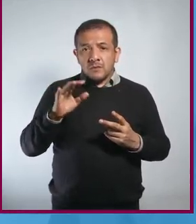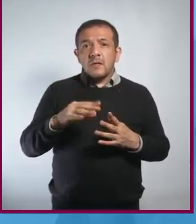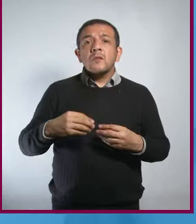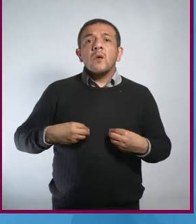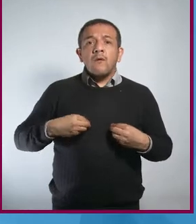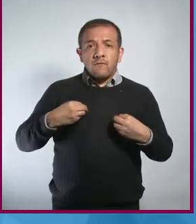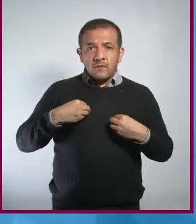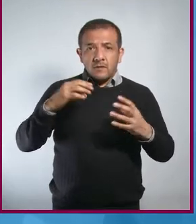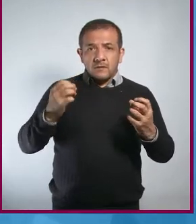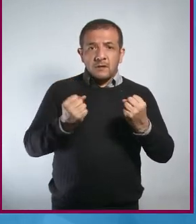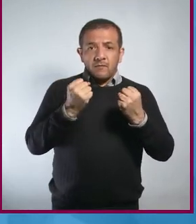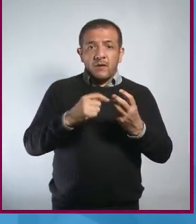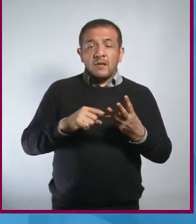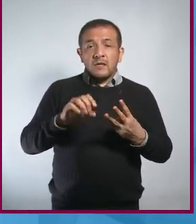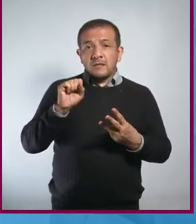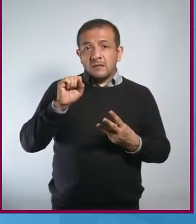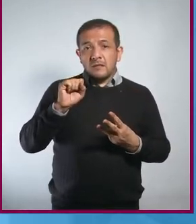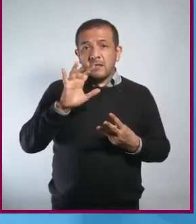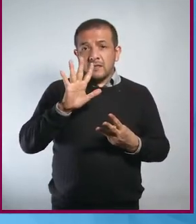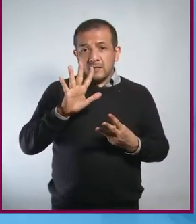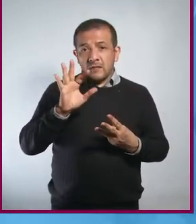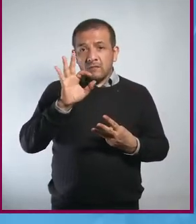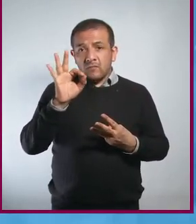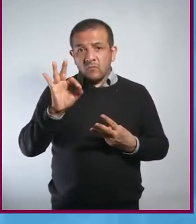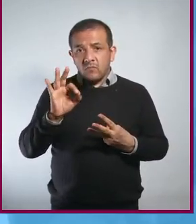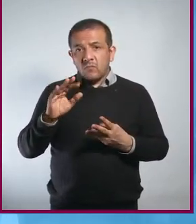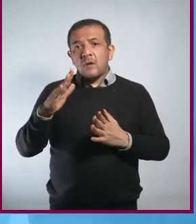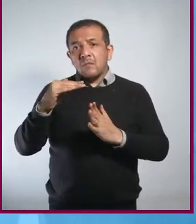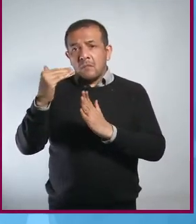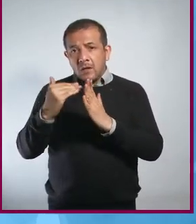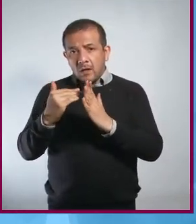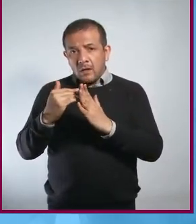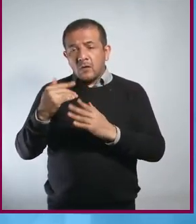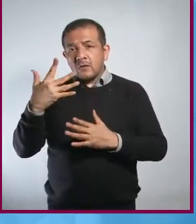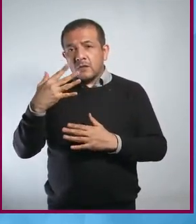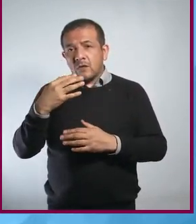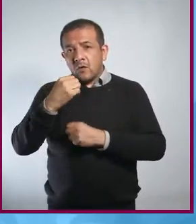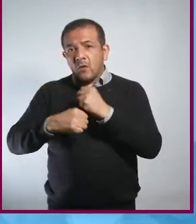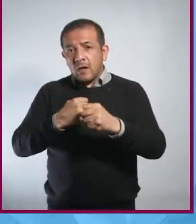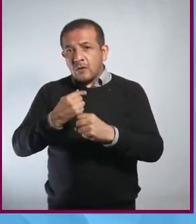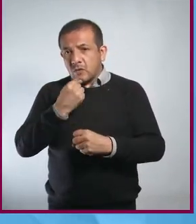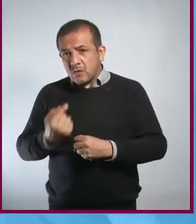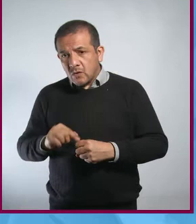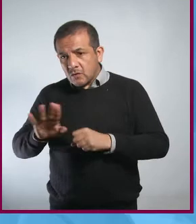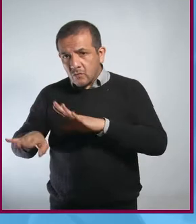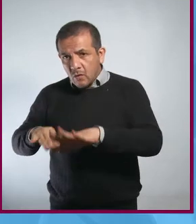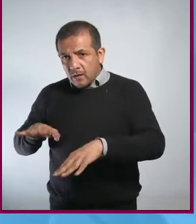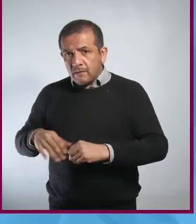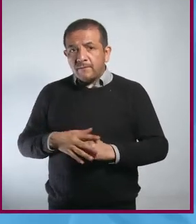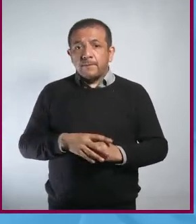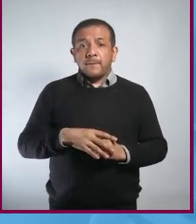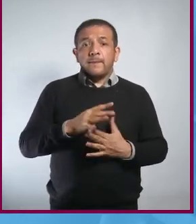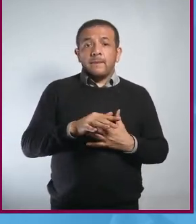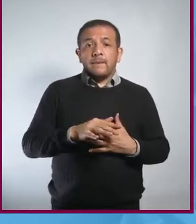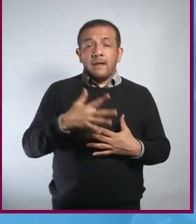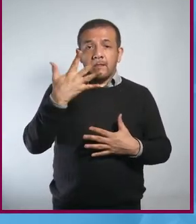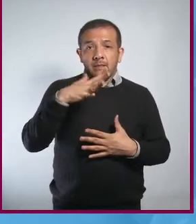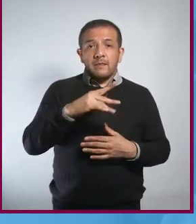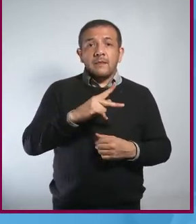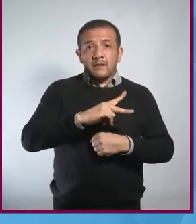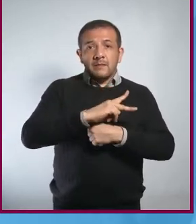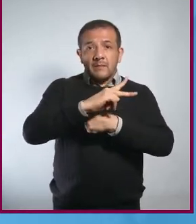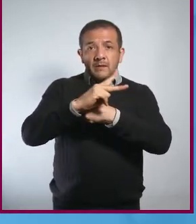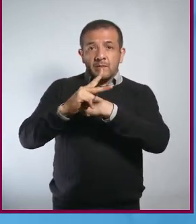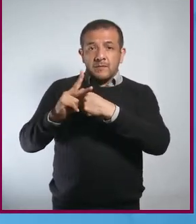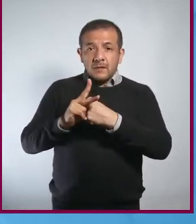en un 65% las defunciones en niños menores de 5 años. 10 países afectados por la